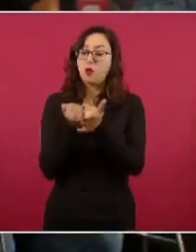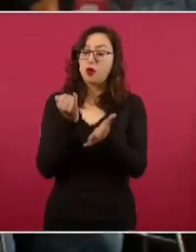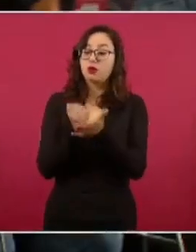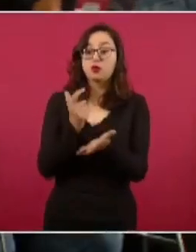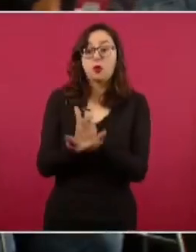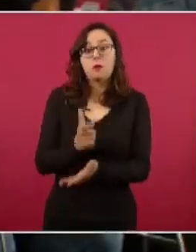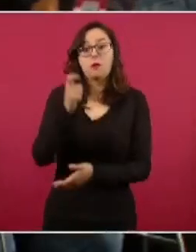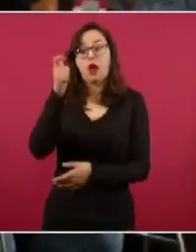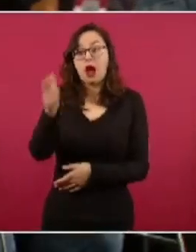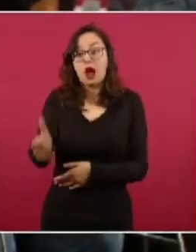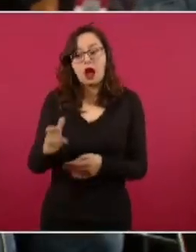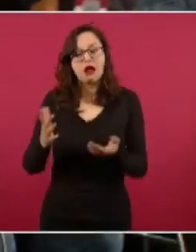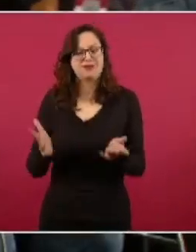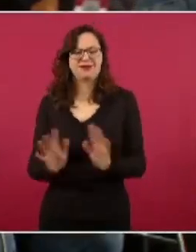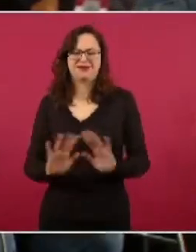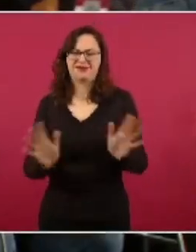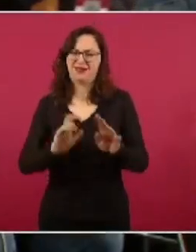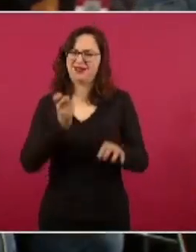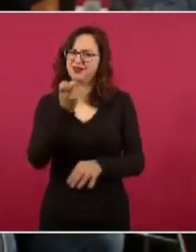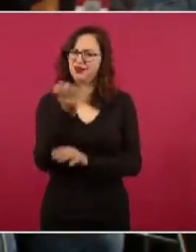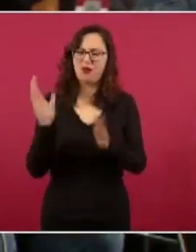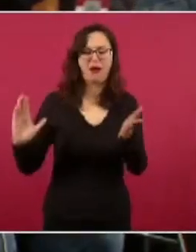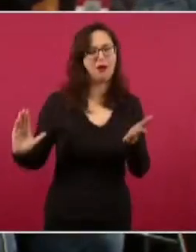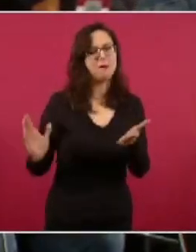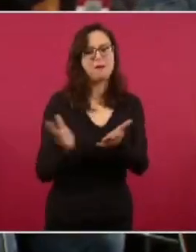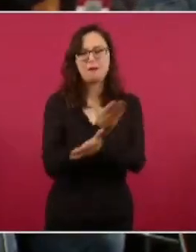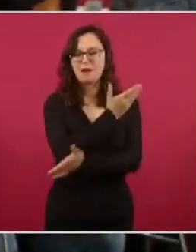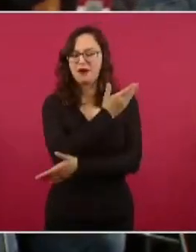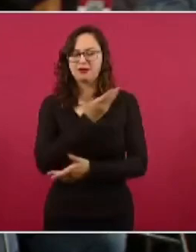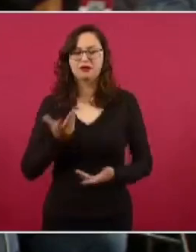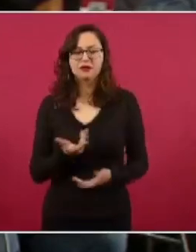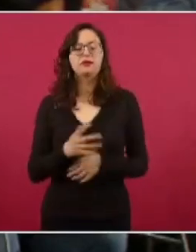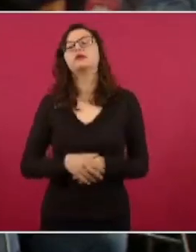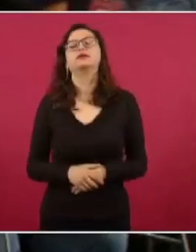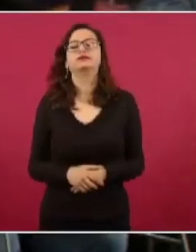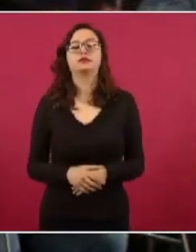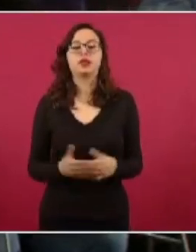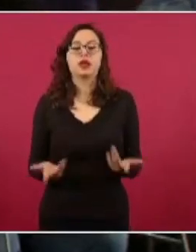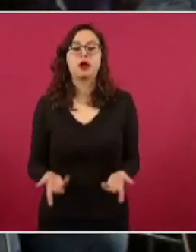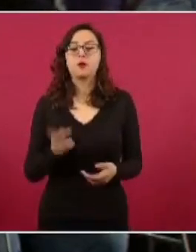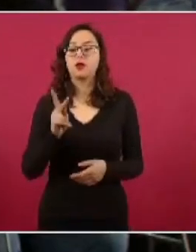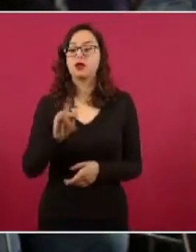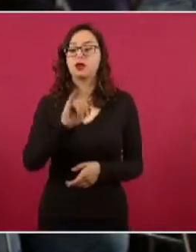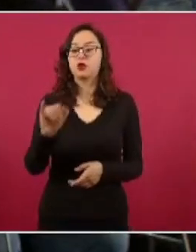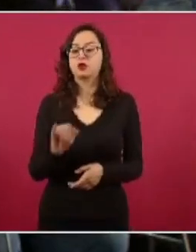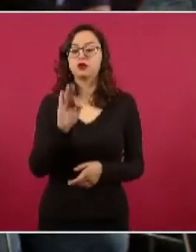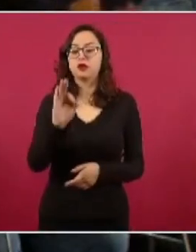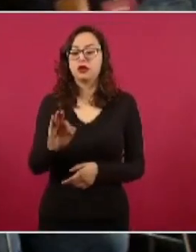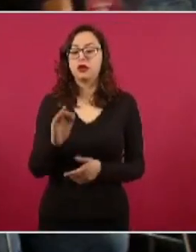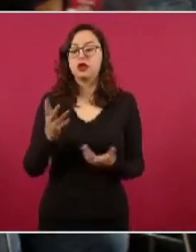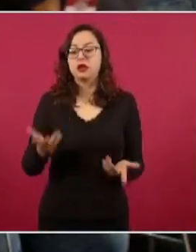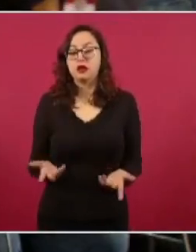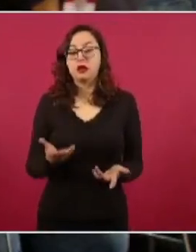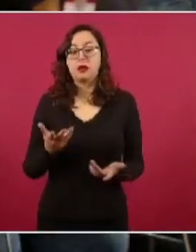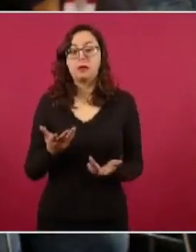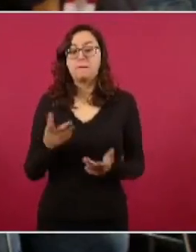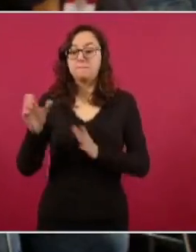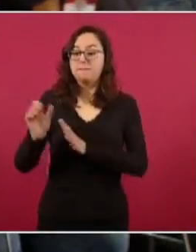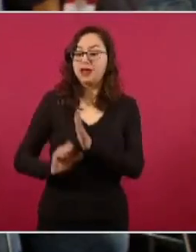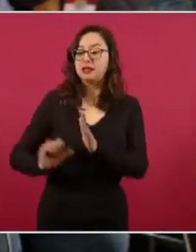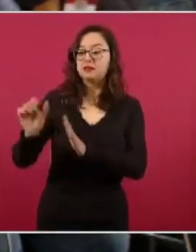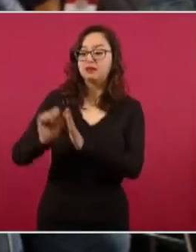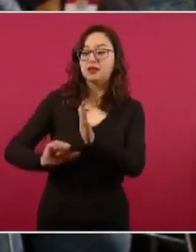altos funcionarios. Y, por ejemplo, en el Tribunal Electoral del Poder Judicial ganan 120,000 pesos más que usted cada